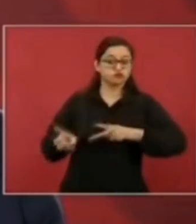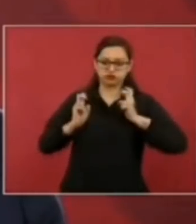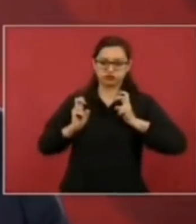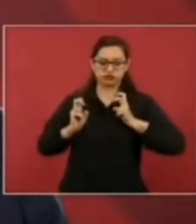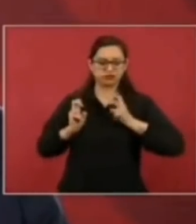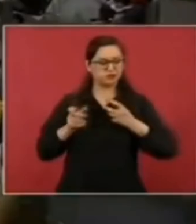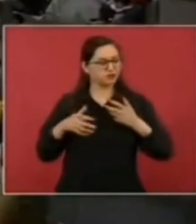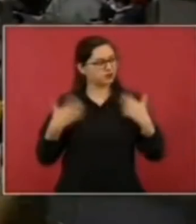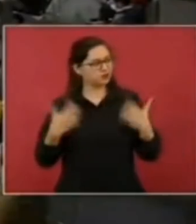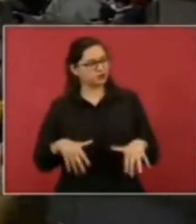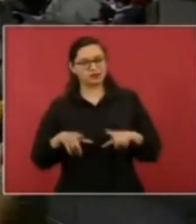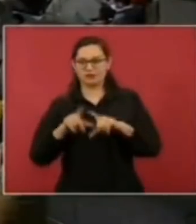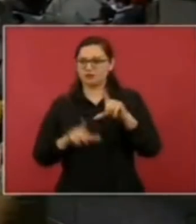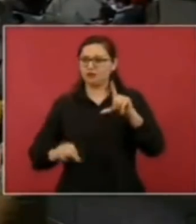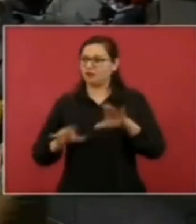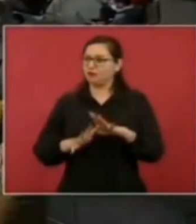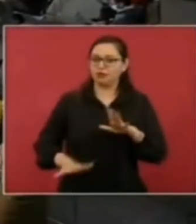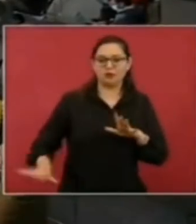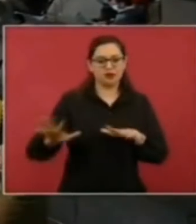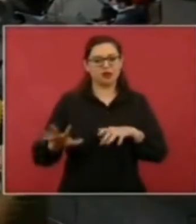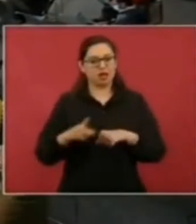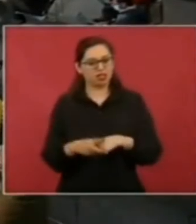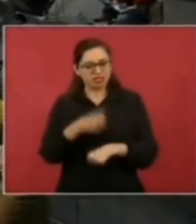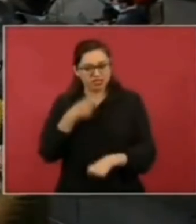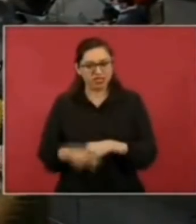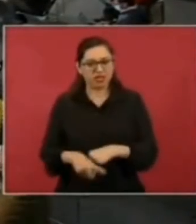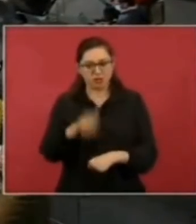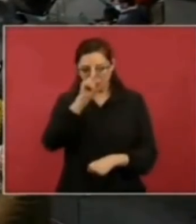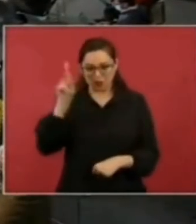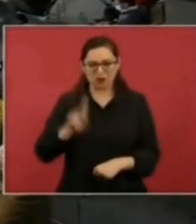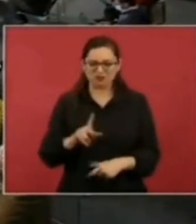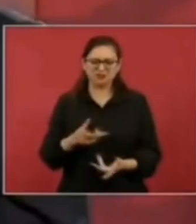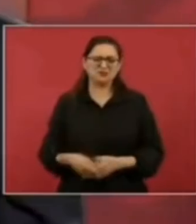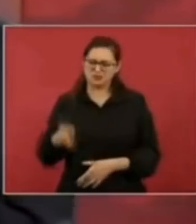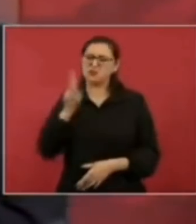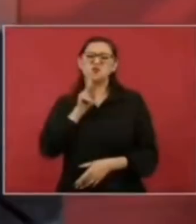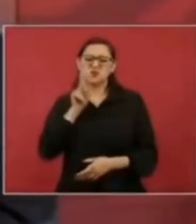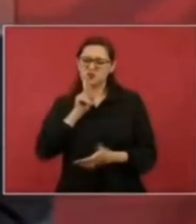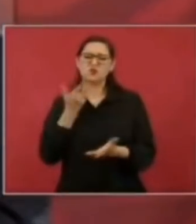y se afectó a todo un pueblo. Y hay pruebas